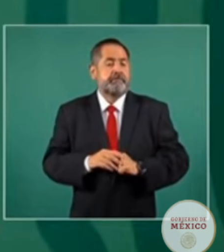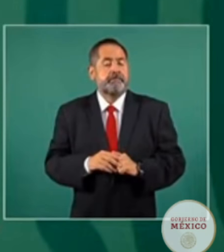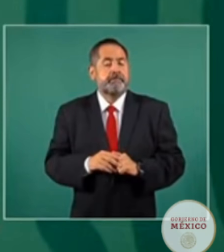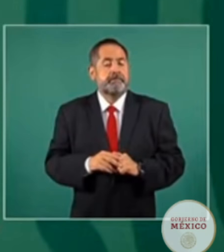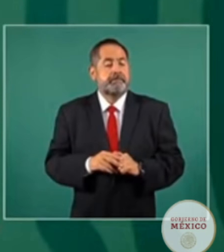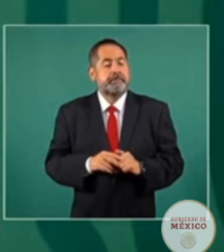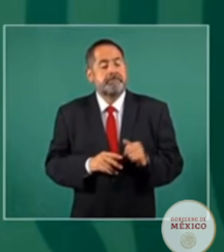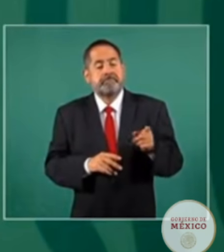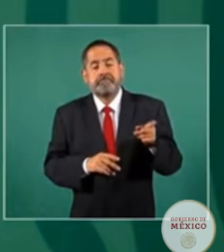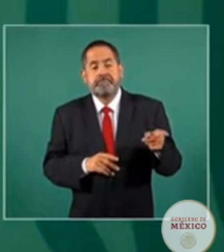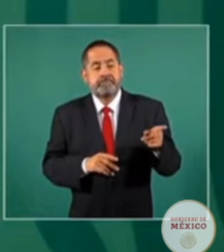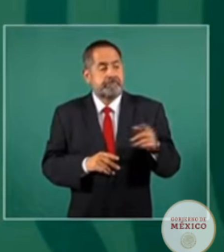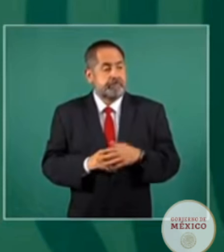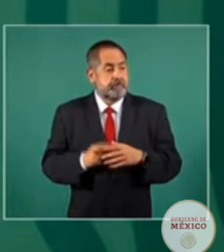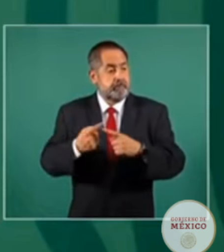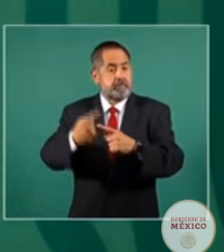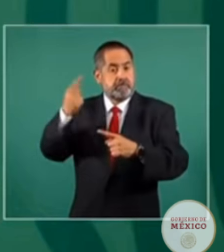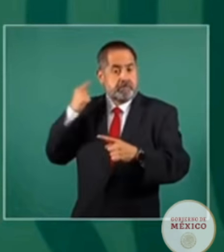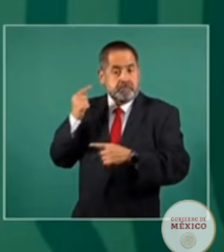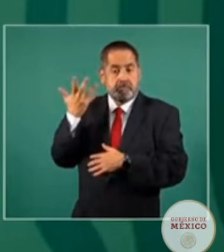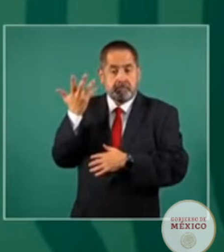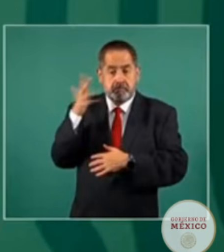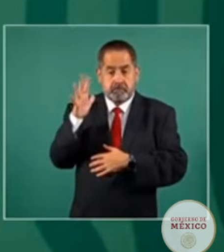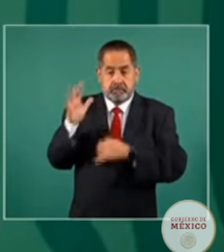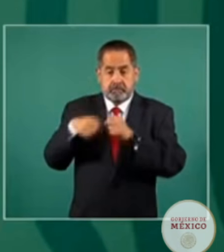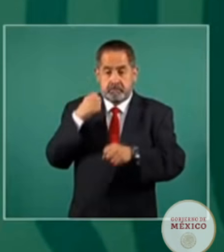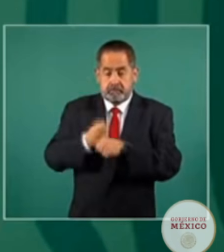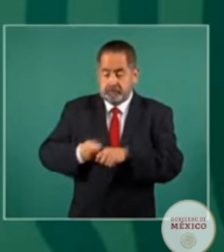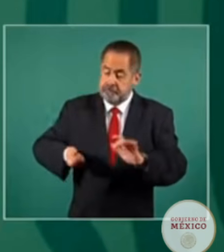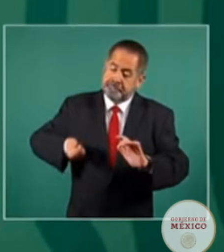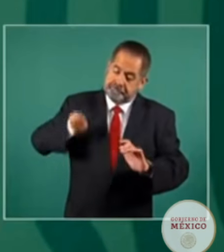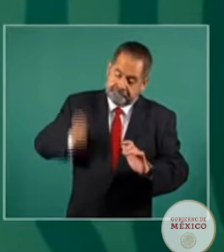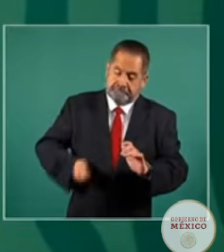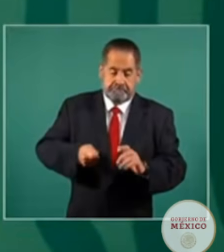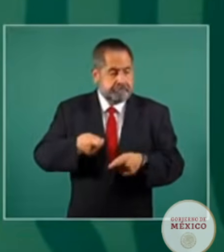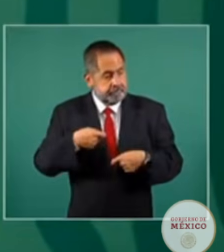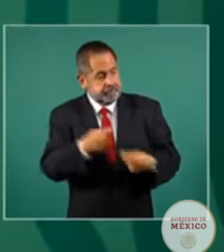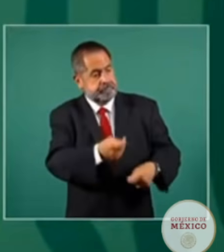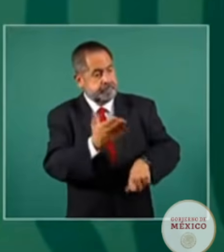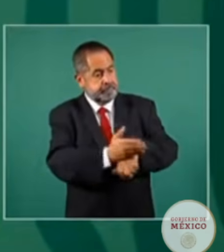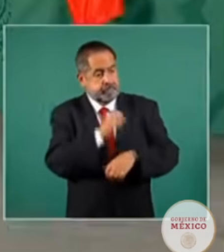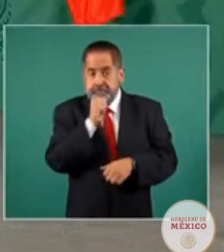que en 10 años no hayan sido sentenciados